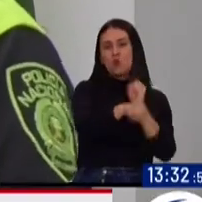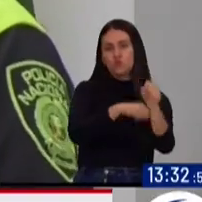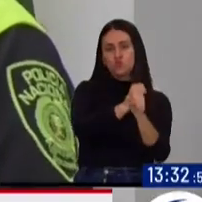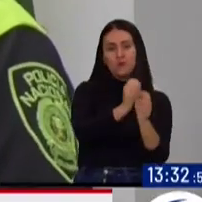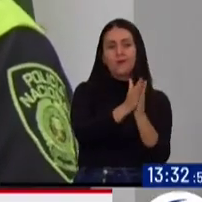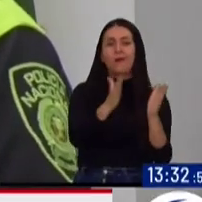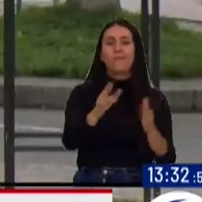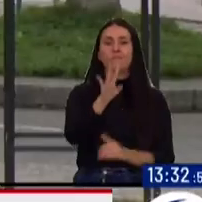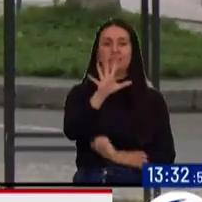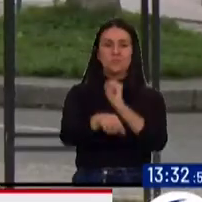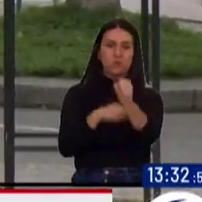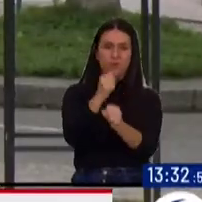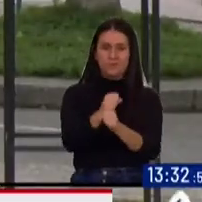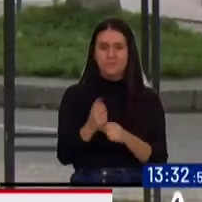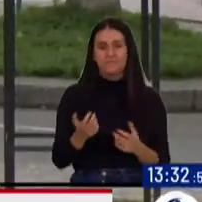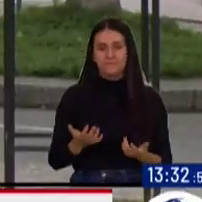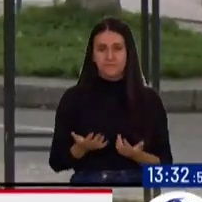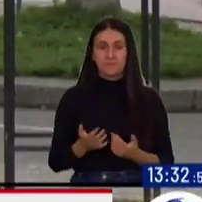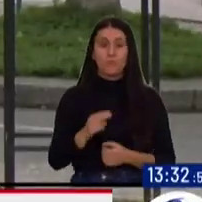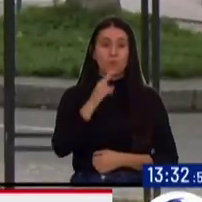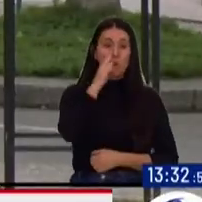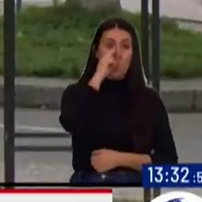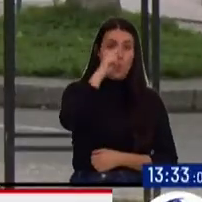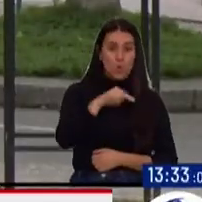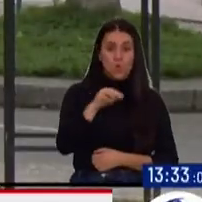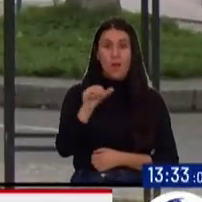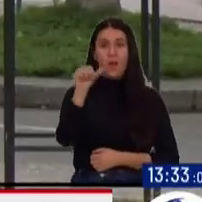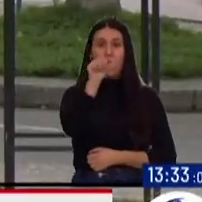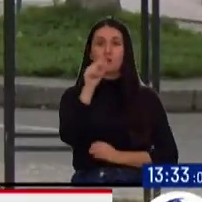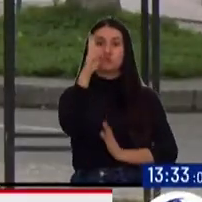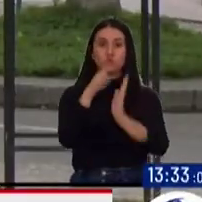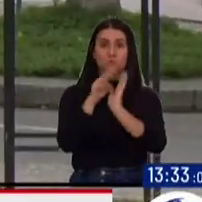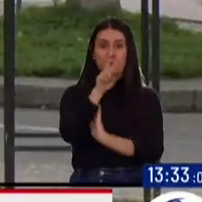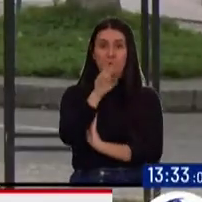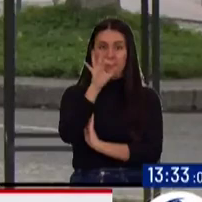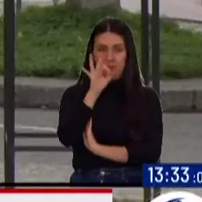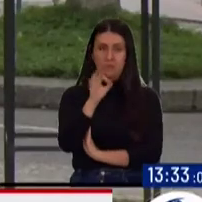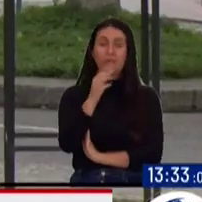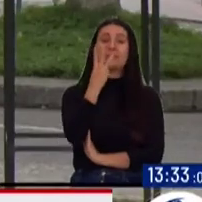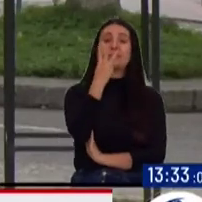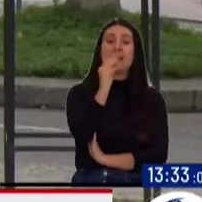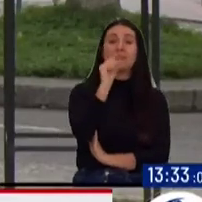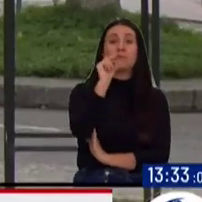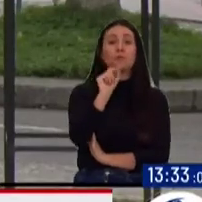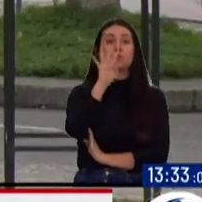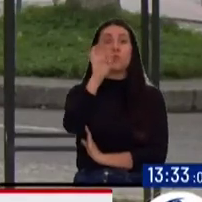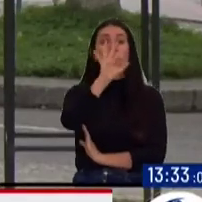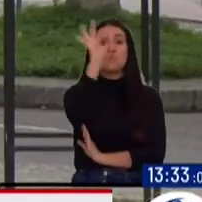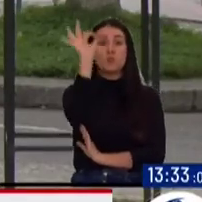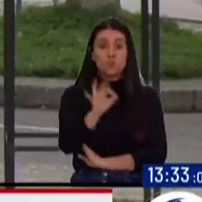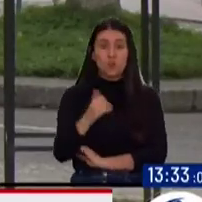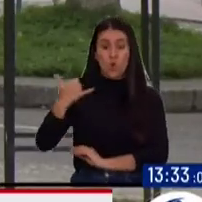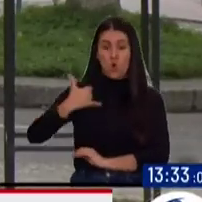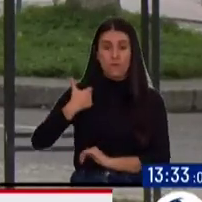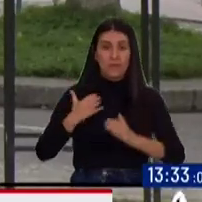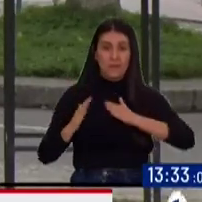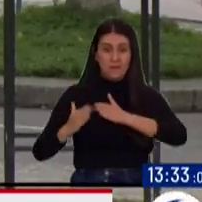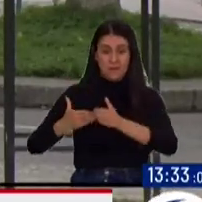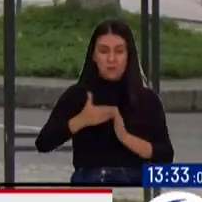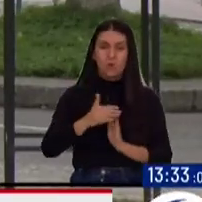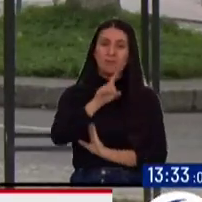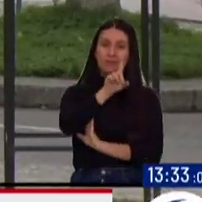a 25 años. Entre junio y agosto de 2023, según el DANE, el 30.9% de los jóvenes en Quibdó entre los